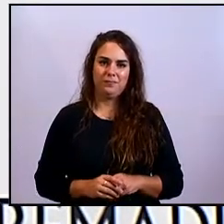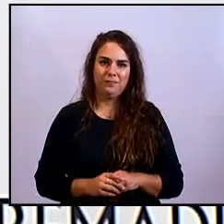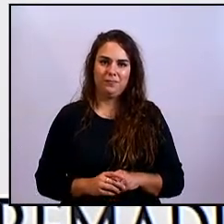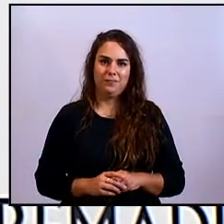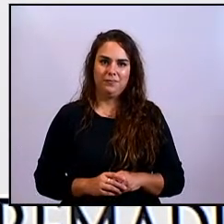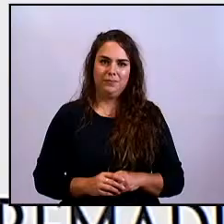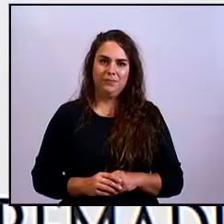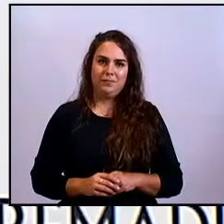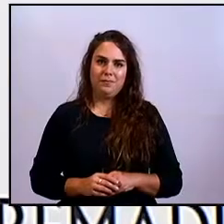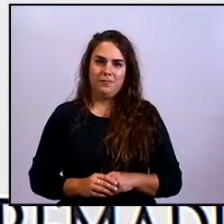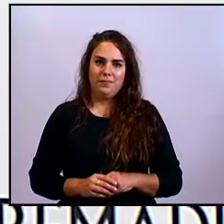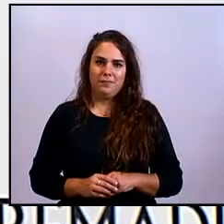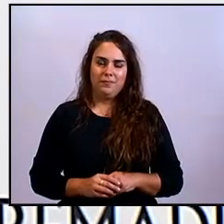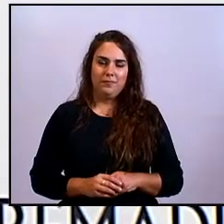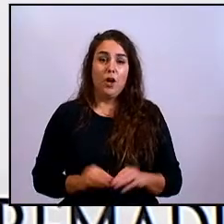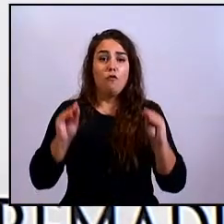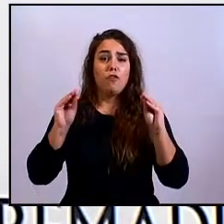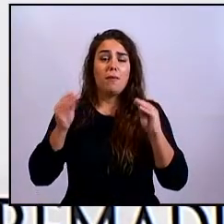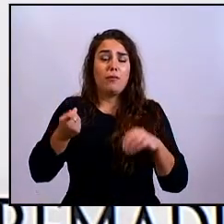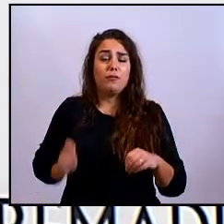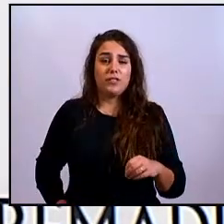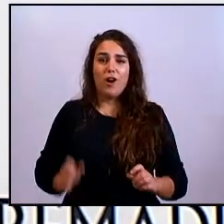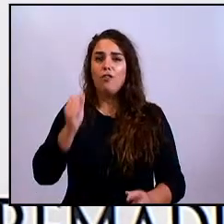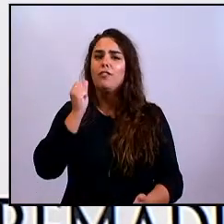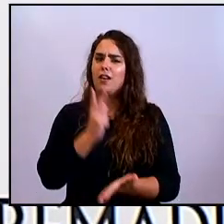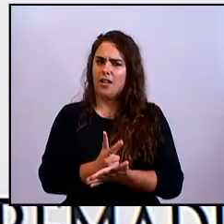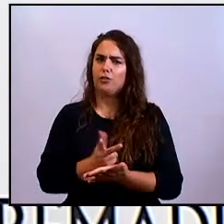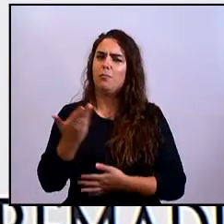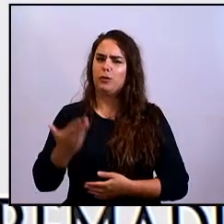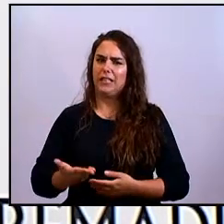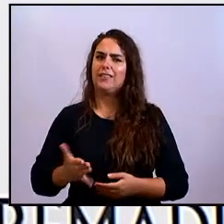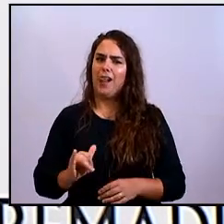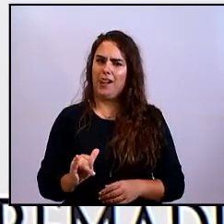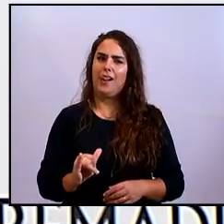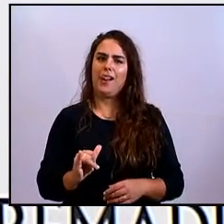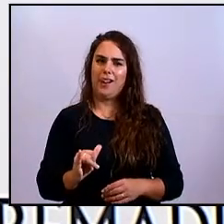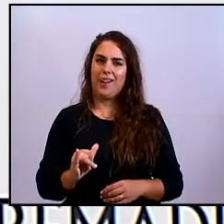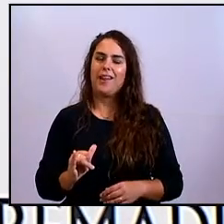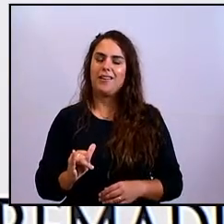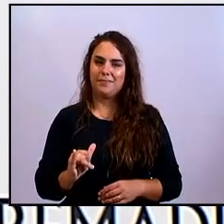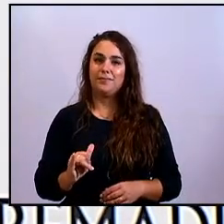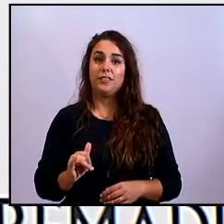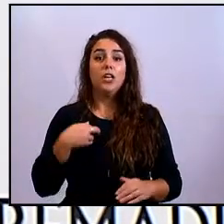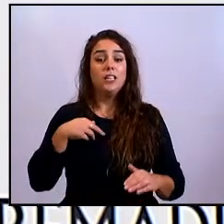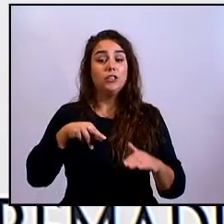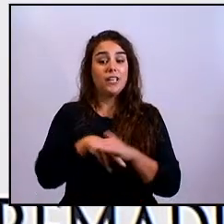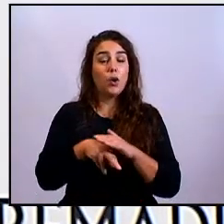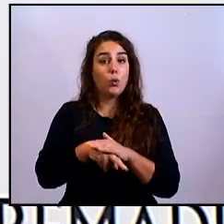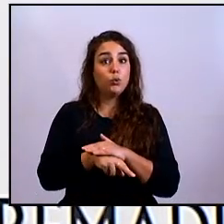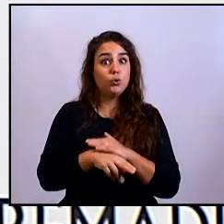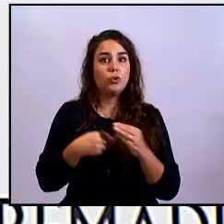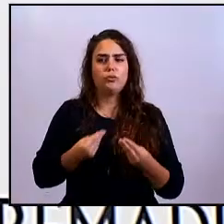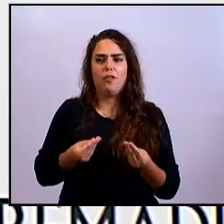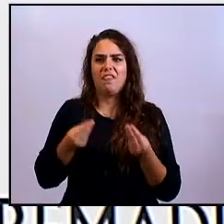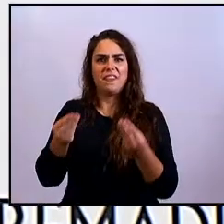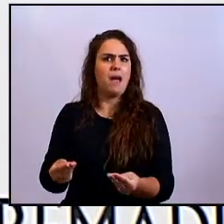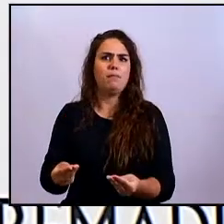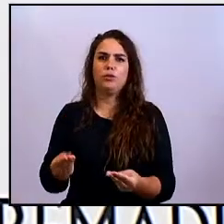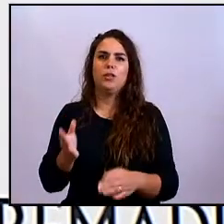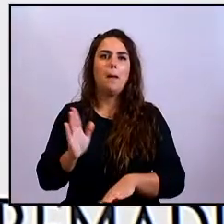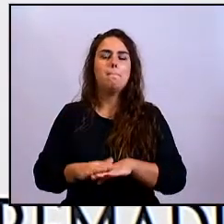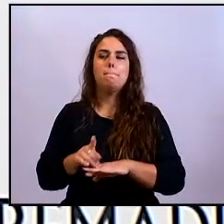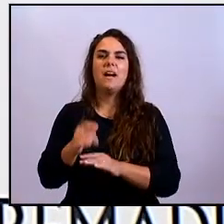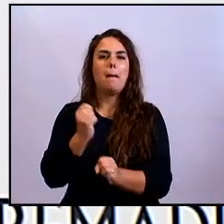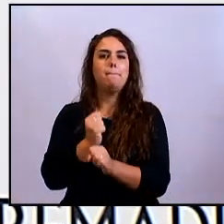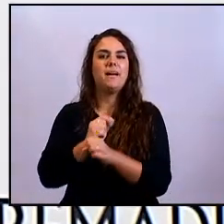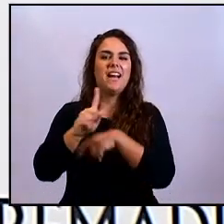Con la formación profesional tenemos un gran reto por delante. Vamos a proporcionar los recursos que aseguren la empleabilidad